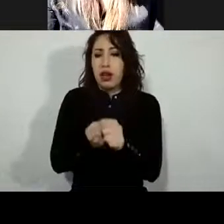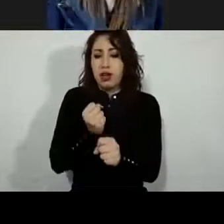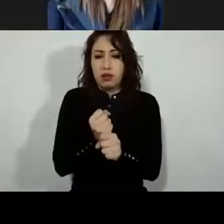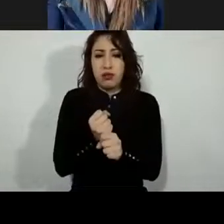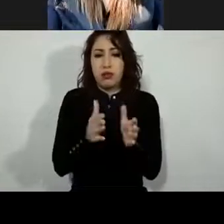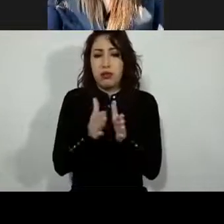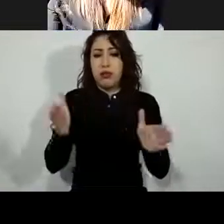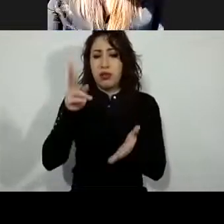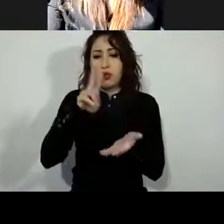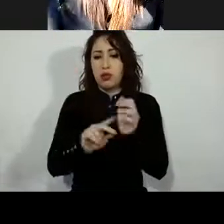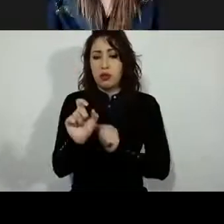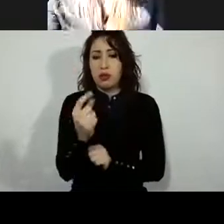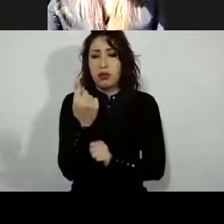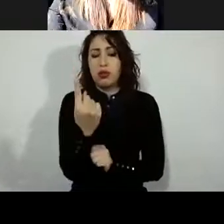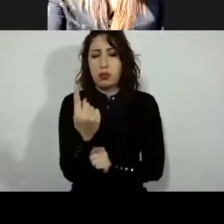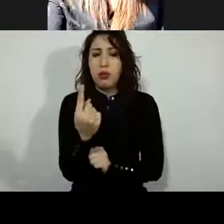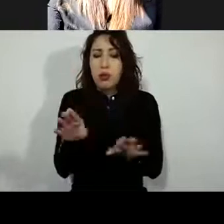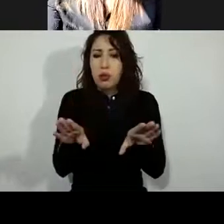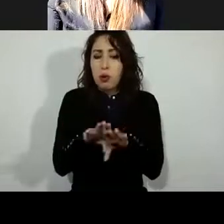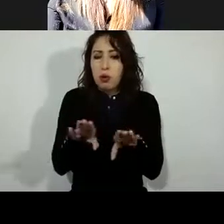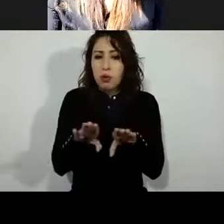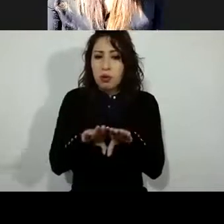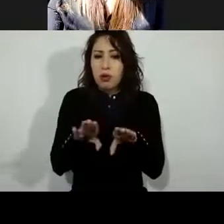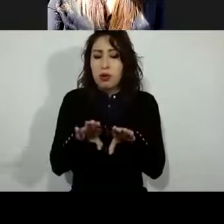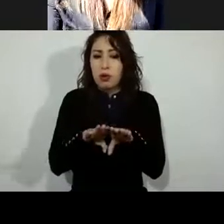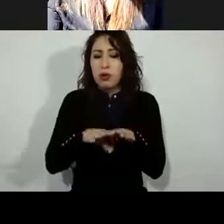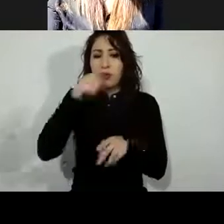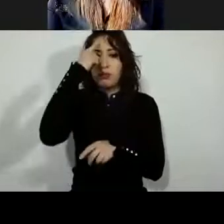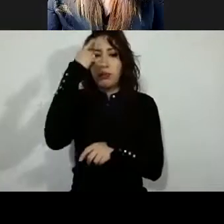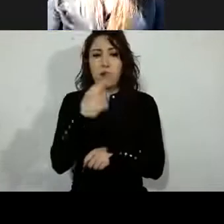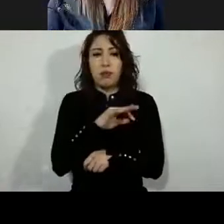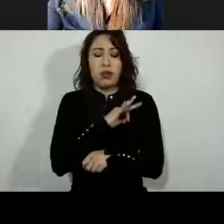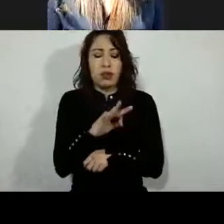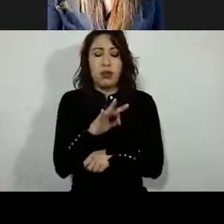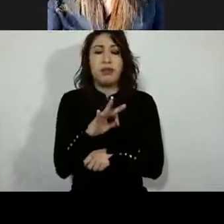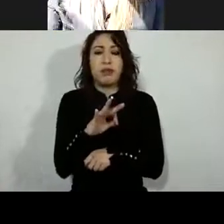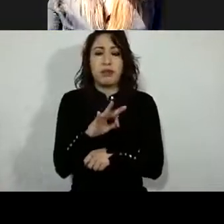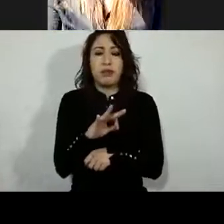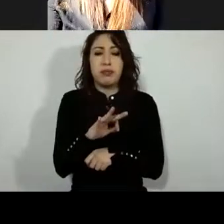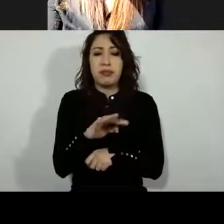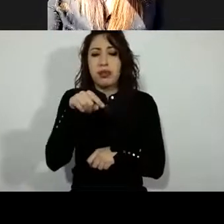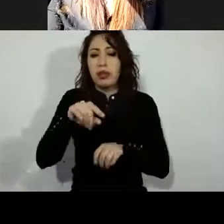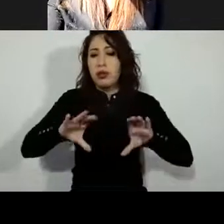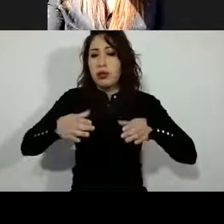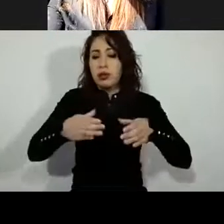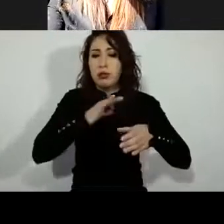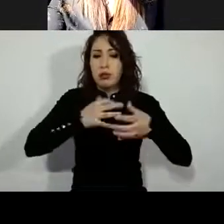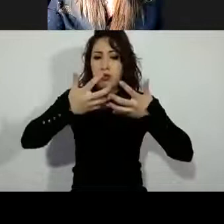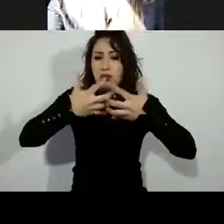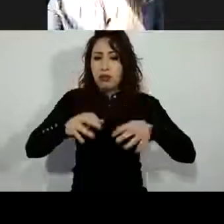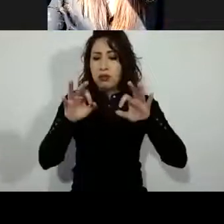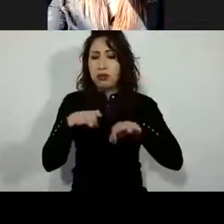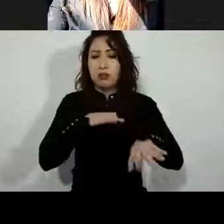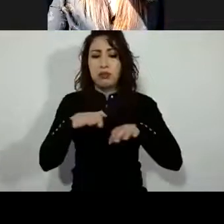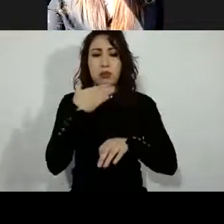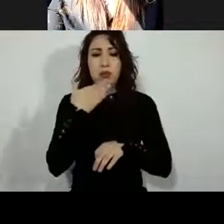podamos estar operando con eficacia para tener un Congreso útil, funcional y eficaz hacia